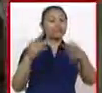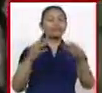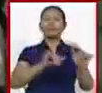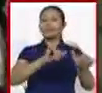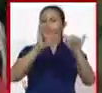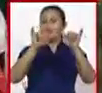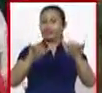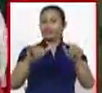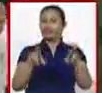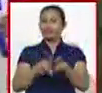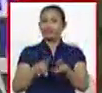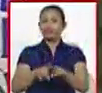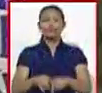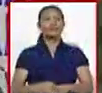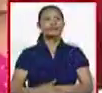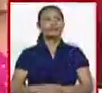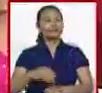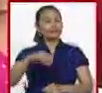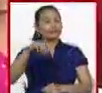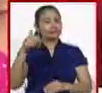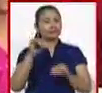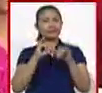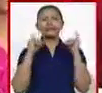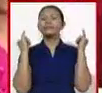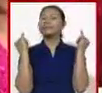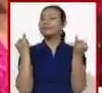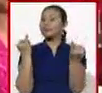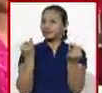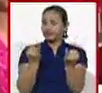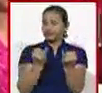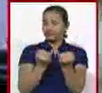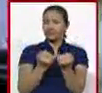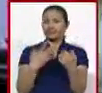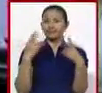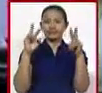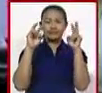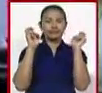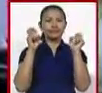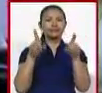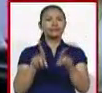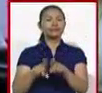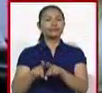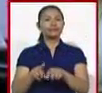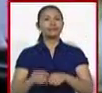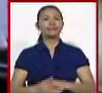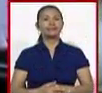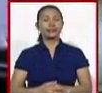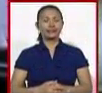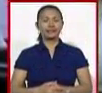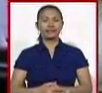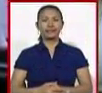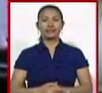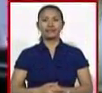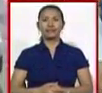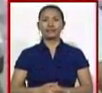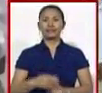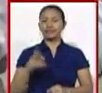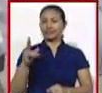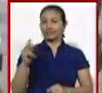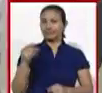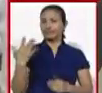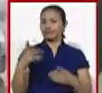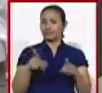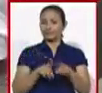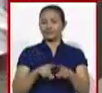tomar posiciones, también lo van a hacer, me imagino, en otras instituciones y en el tema también del periodismo.